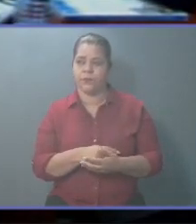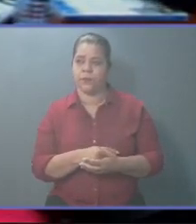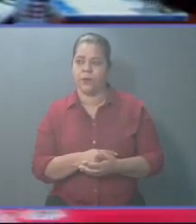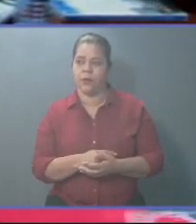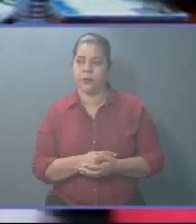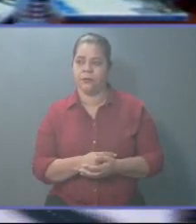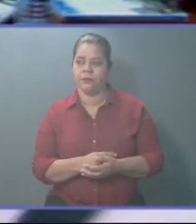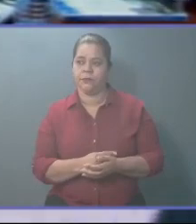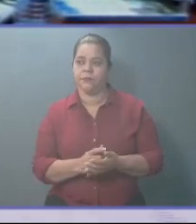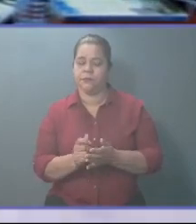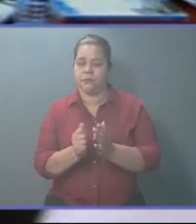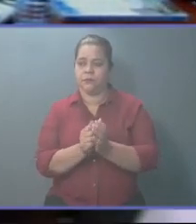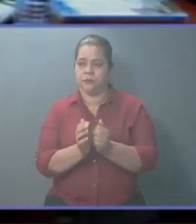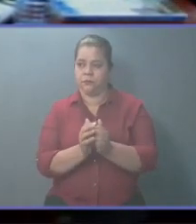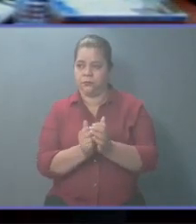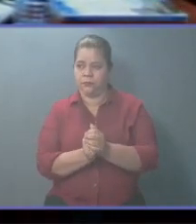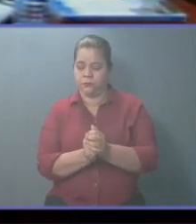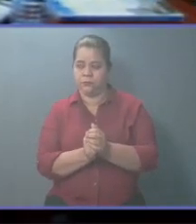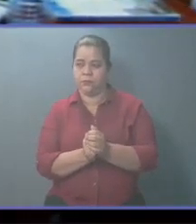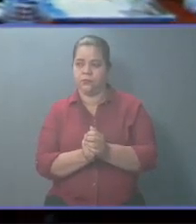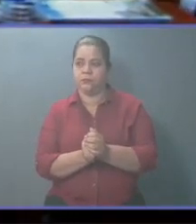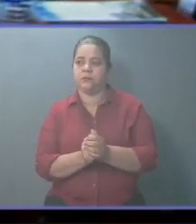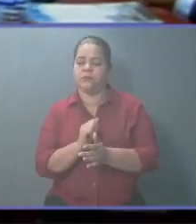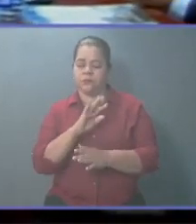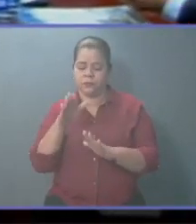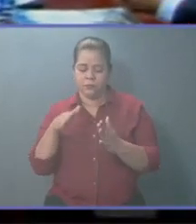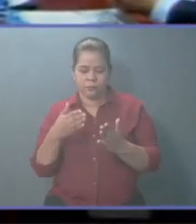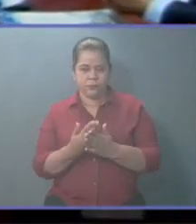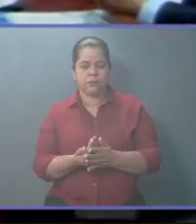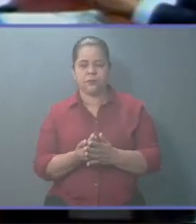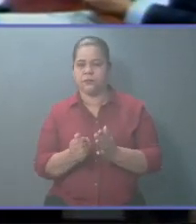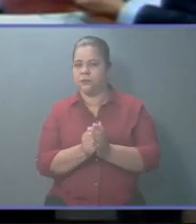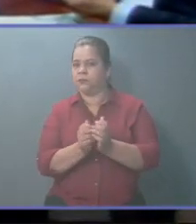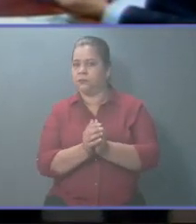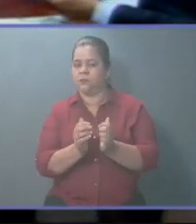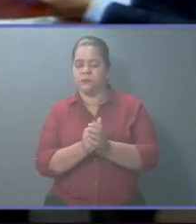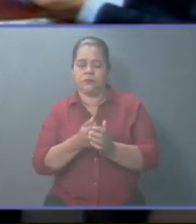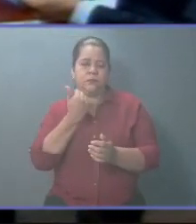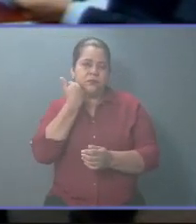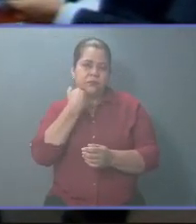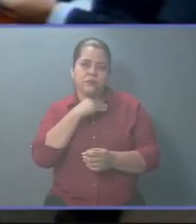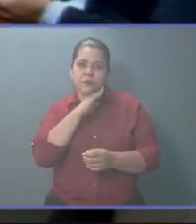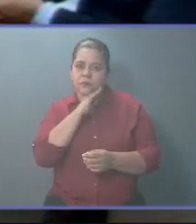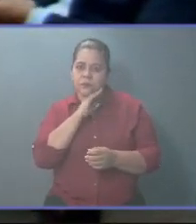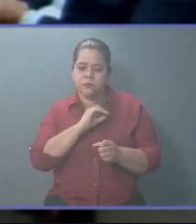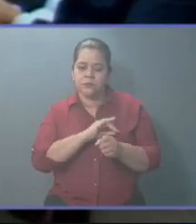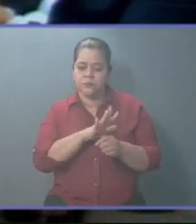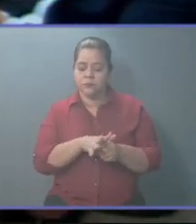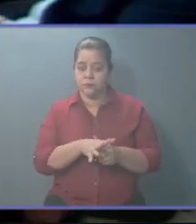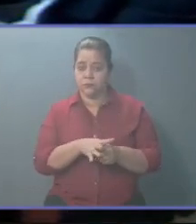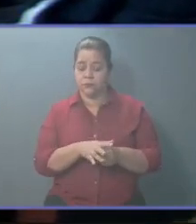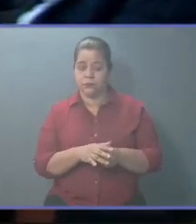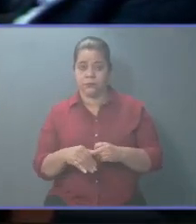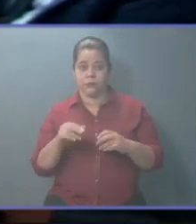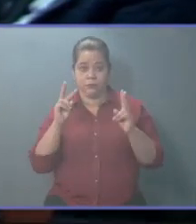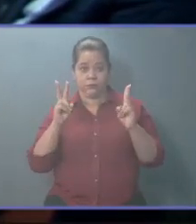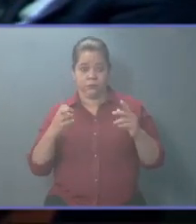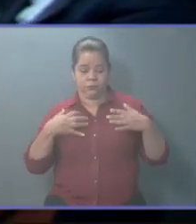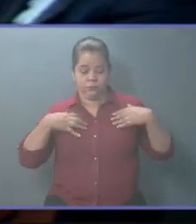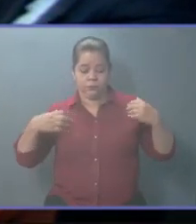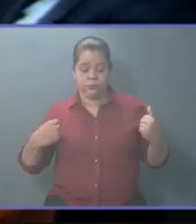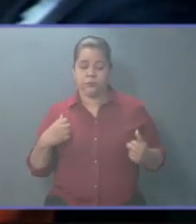crisis, como es todo lo que ha provocado esta pandemia, tanto en consecuencias directas a la salud de nuestro